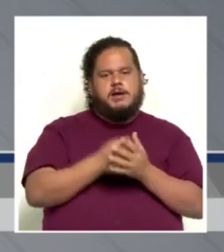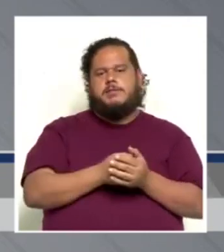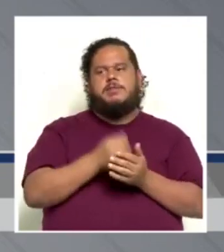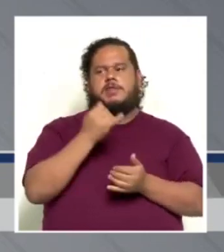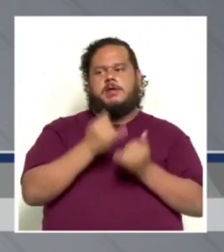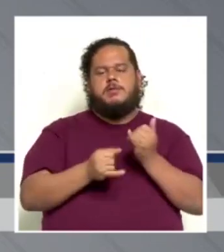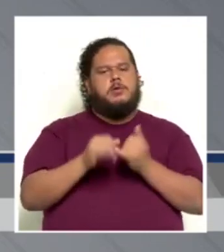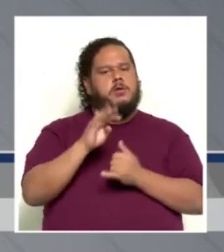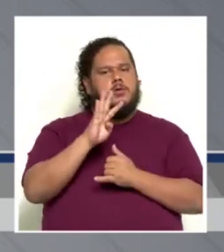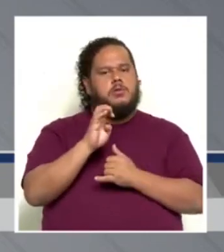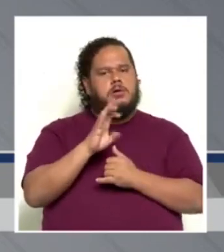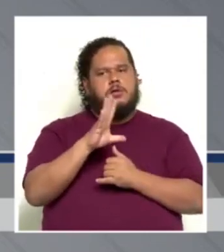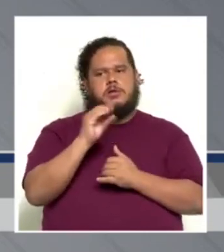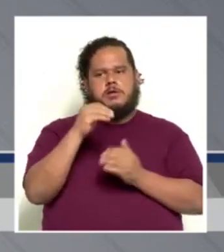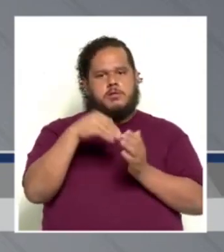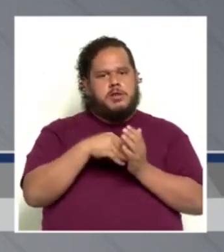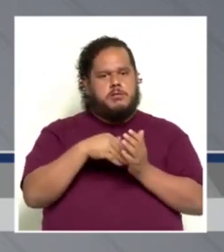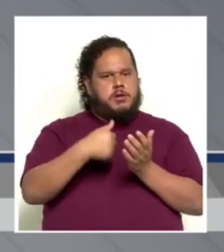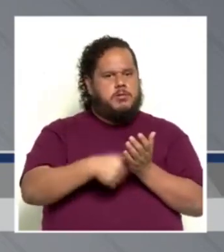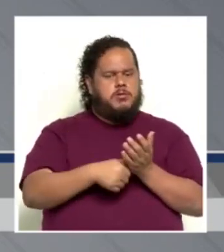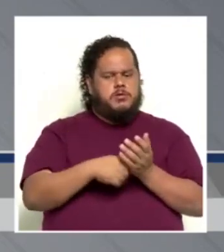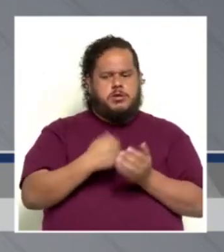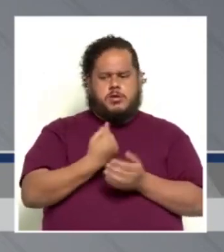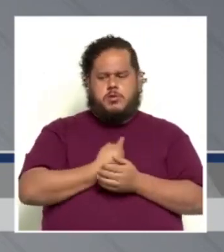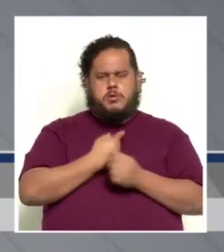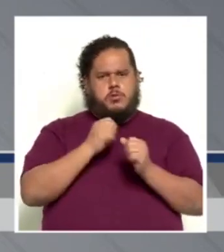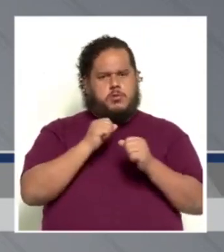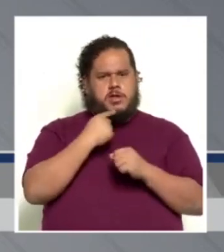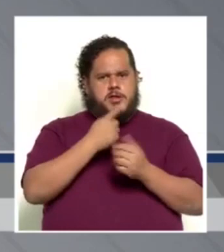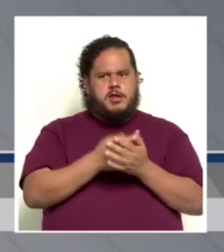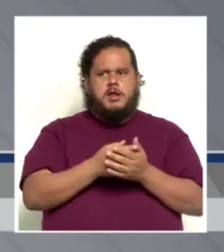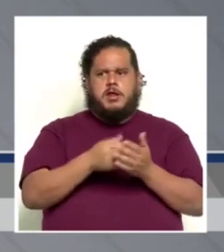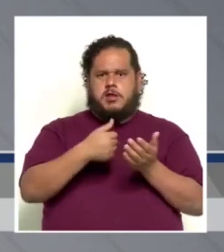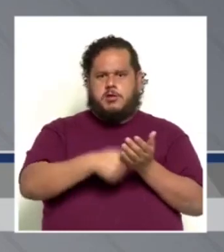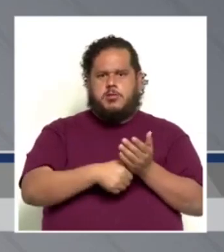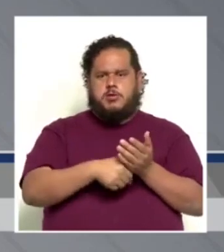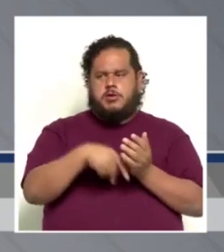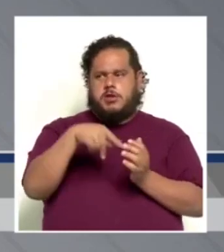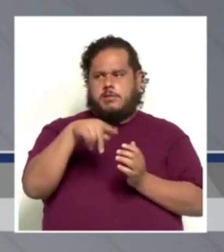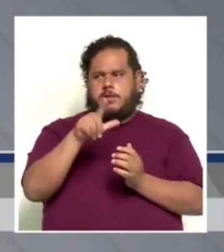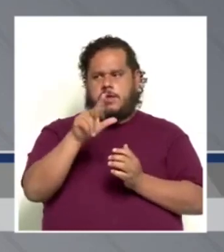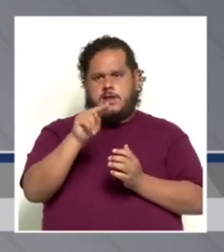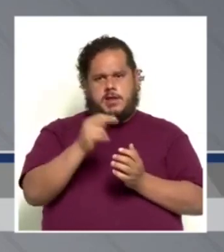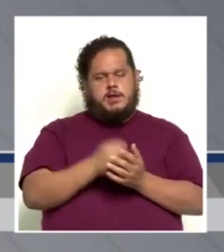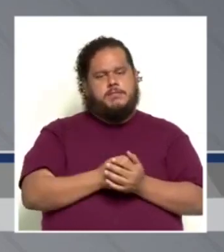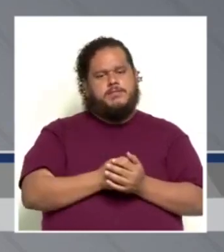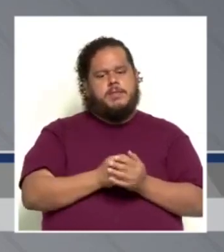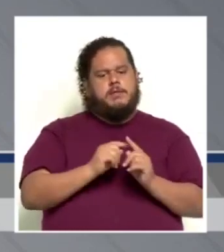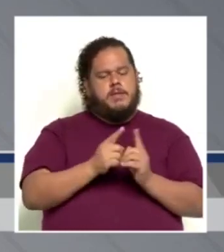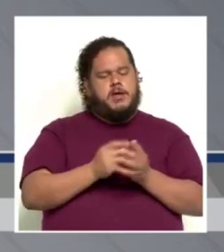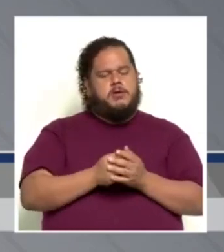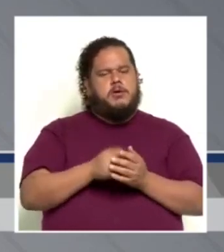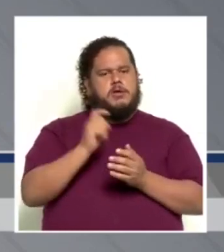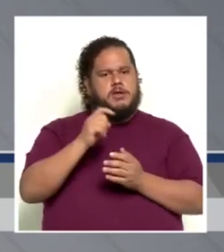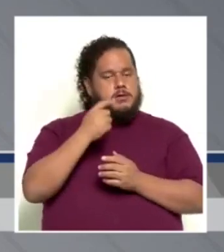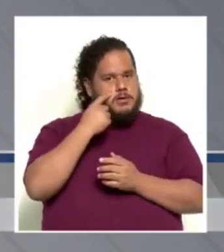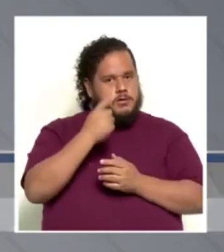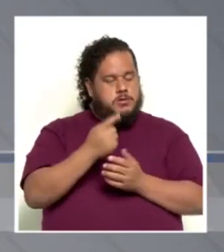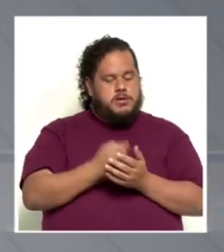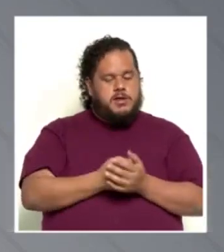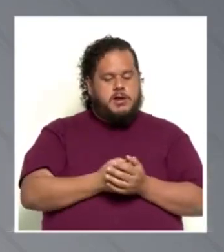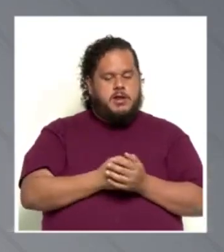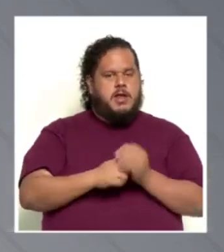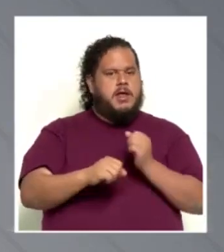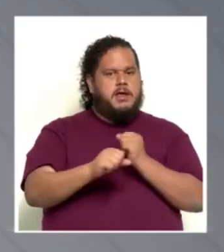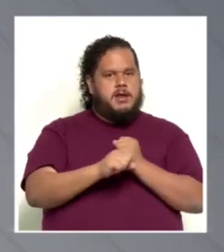Terminó con 450,000 votos, que uno puede decir son votos de Liberación Nacional, pero hay que reconocer que en la